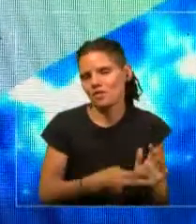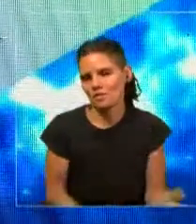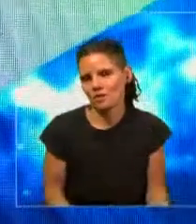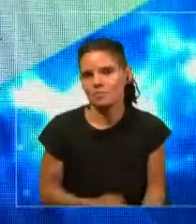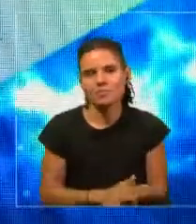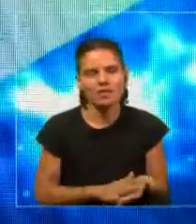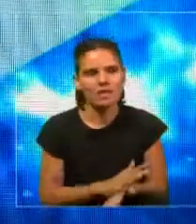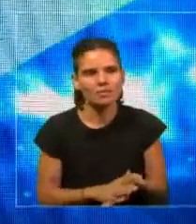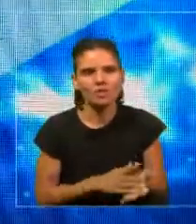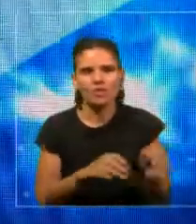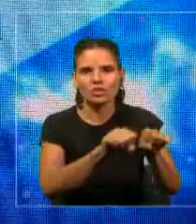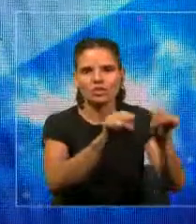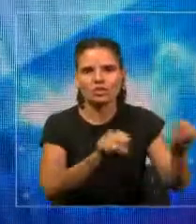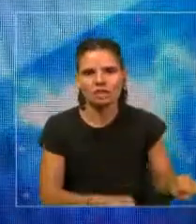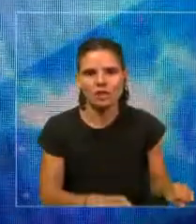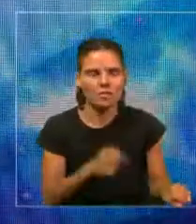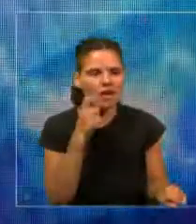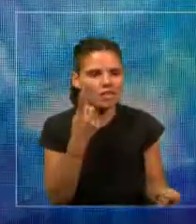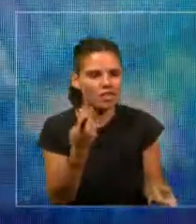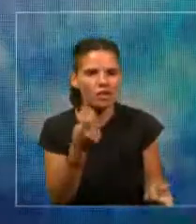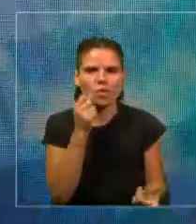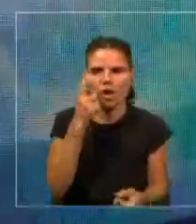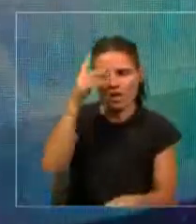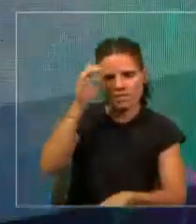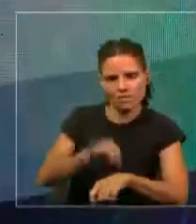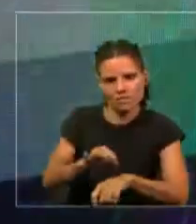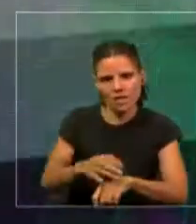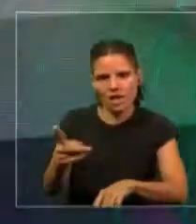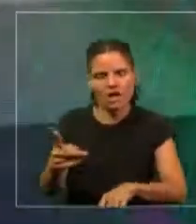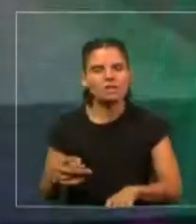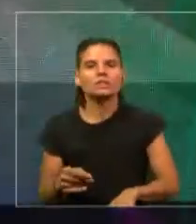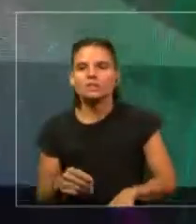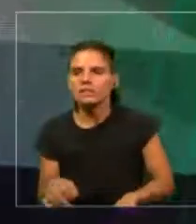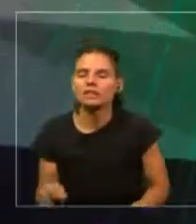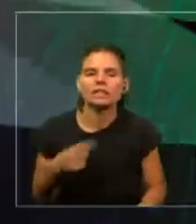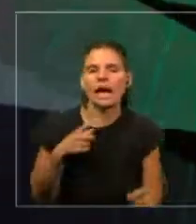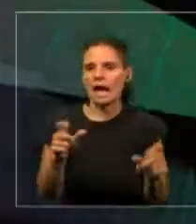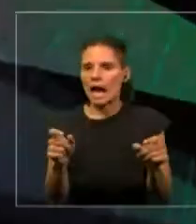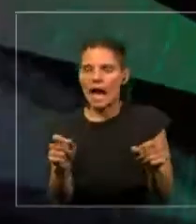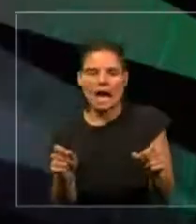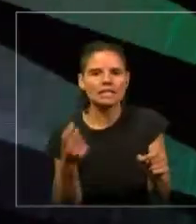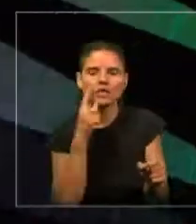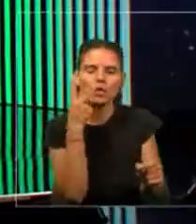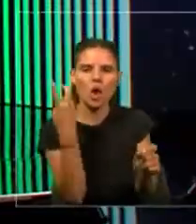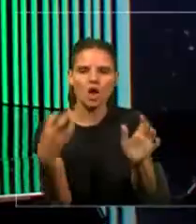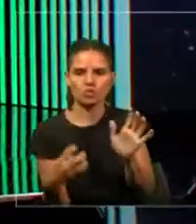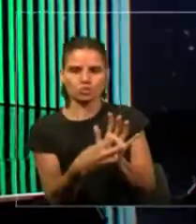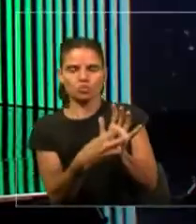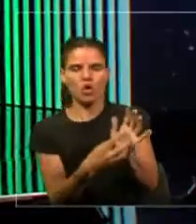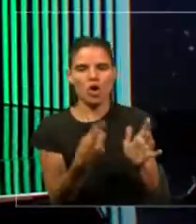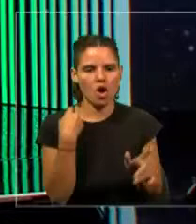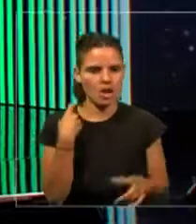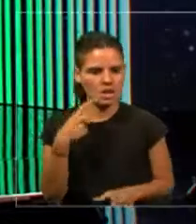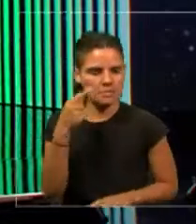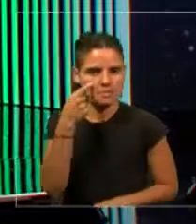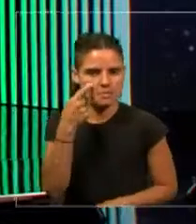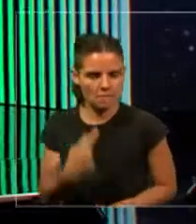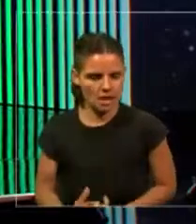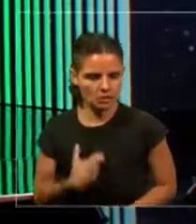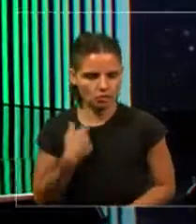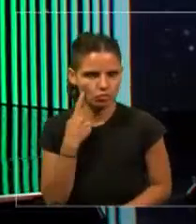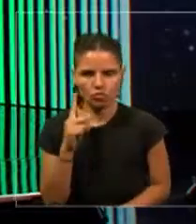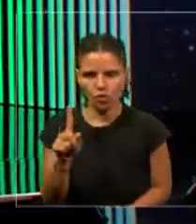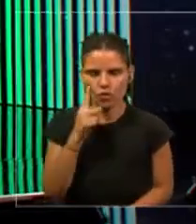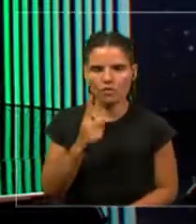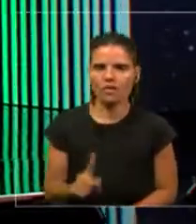diagnóstico de los cuales nos dicen, descubrieron cáncer, melanoma, que no había visto el ojo humano. Eso es